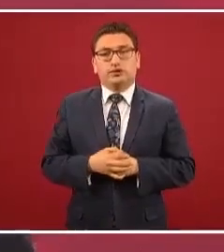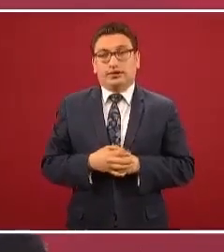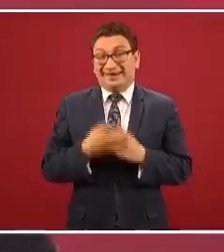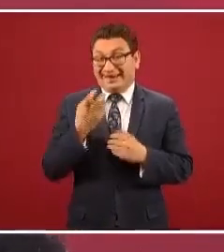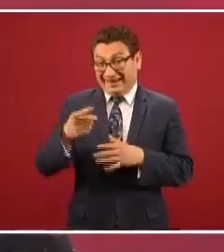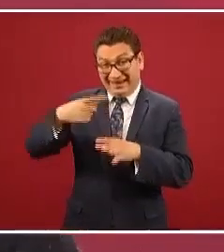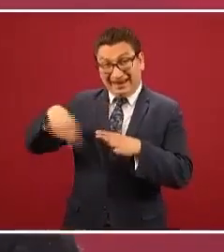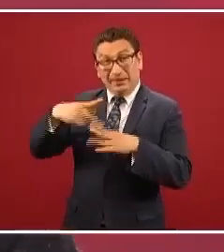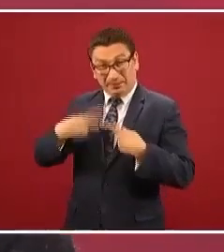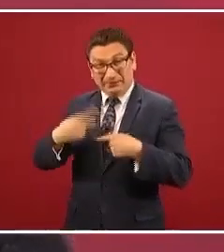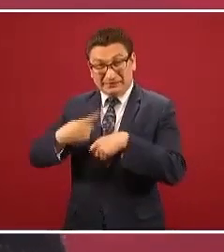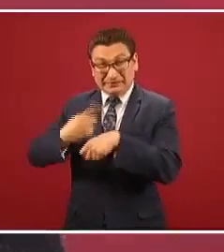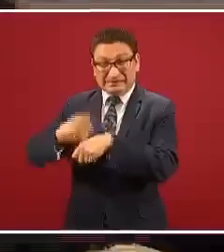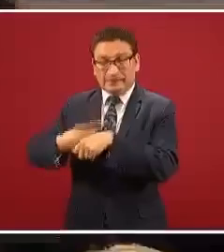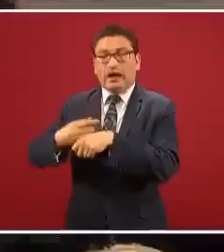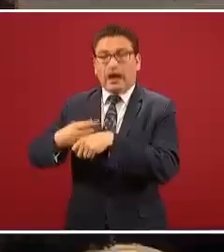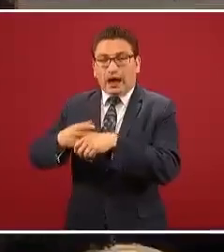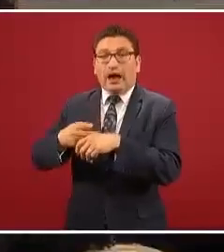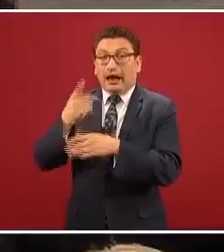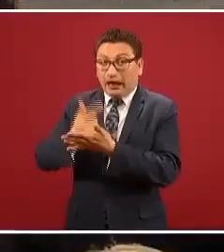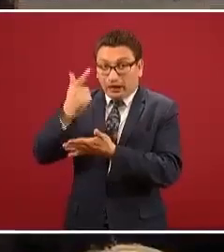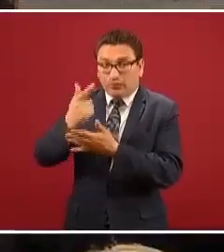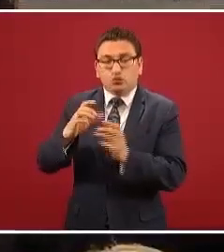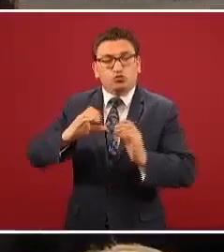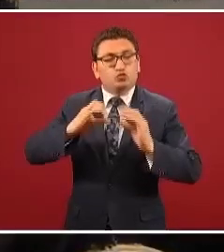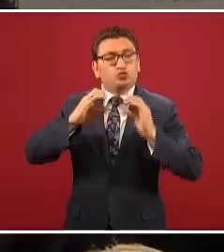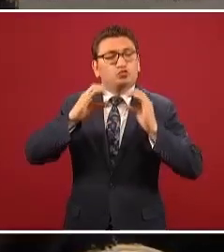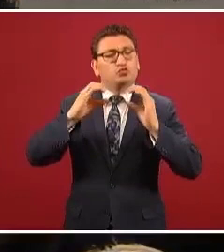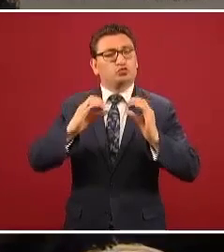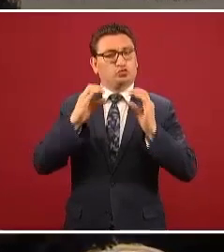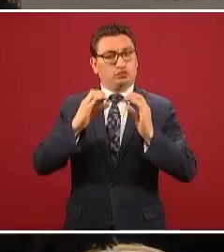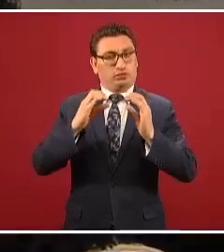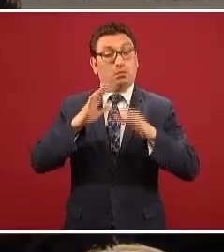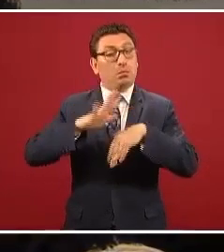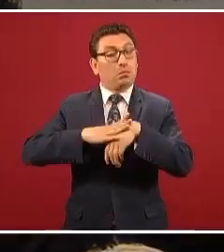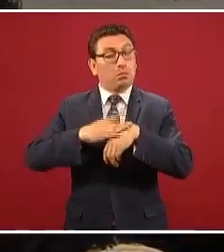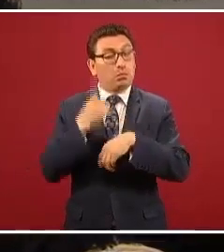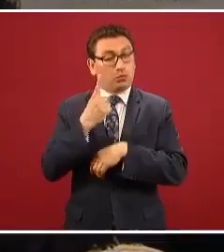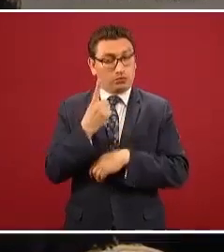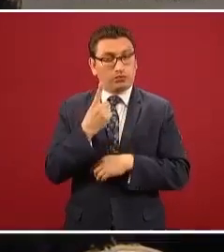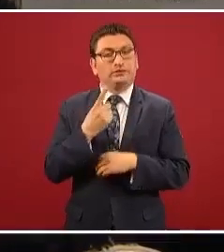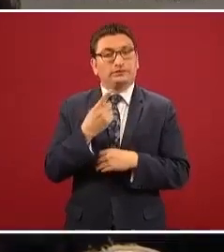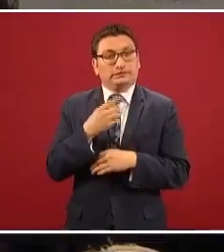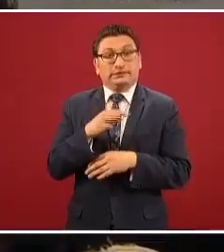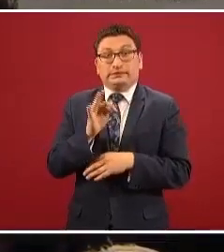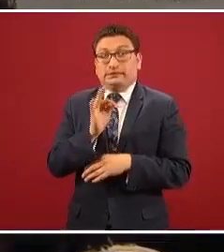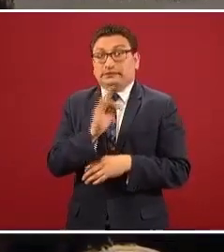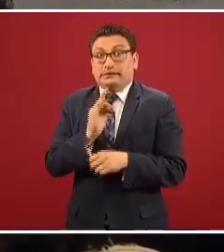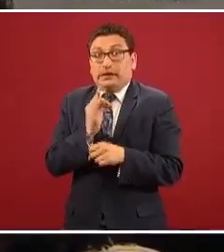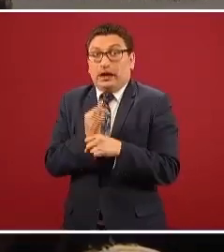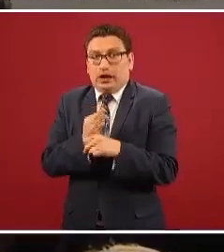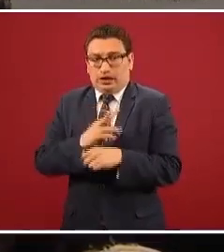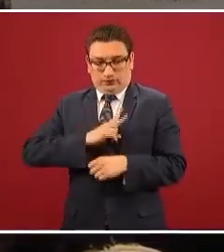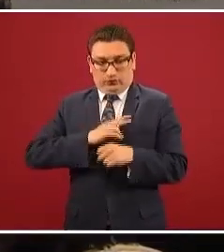Estas personas deben tener especial cuidado. Si llegaran a presentar no solamente ahora por el